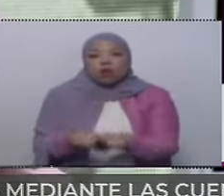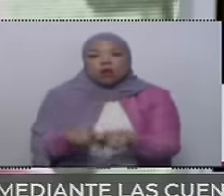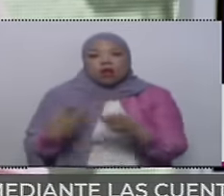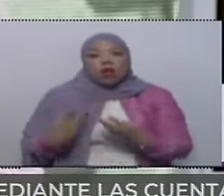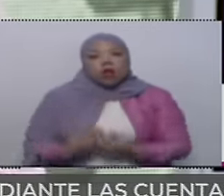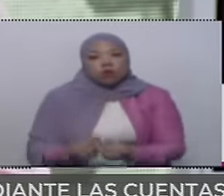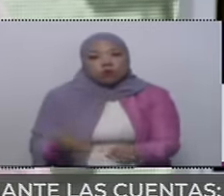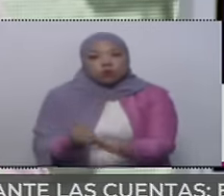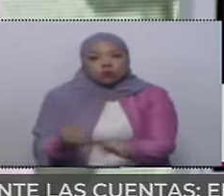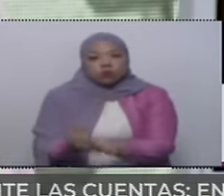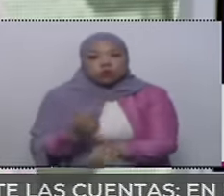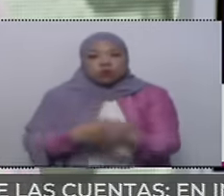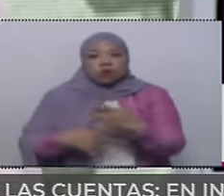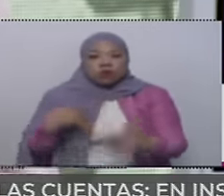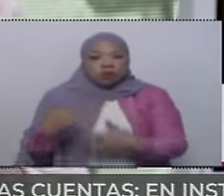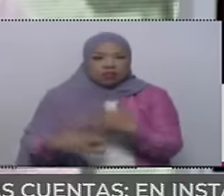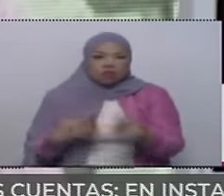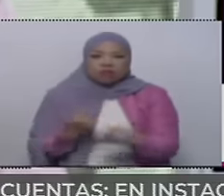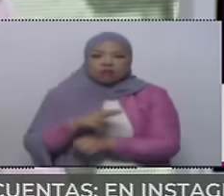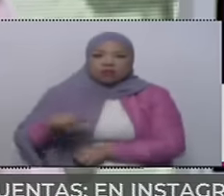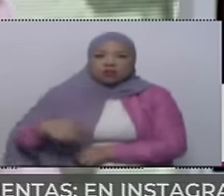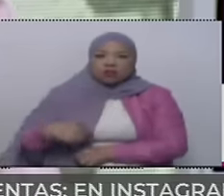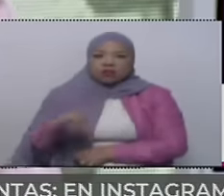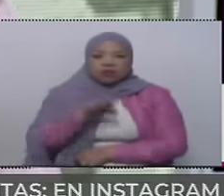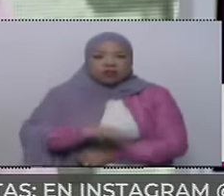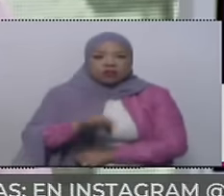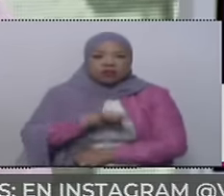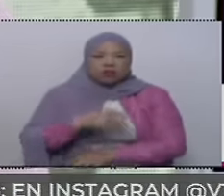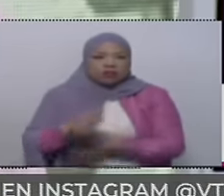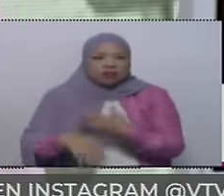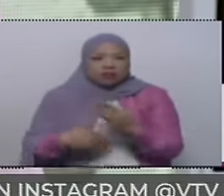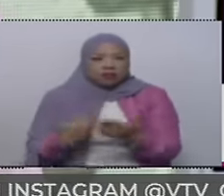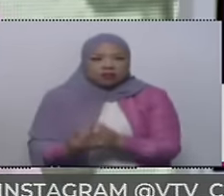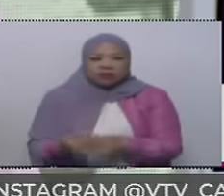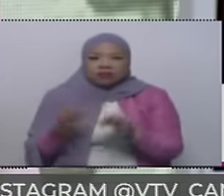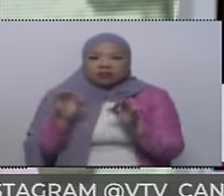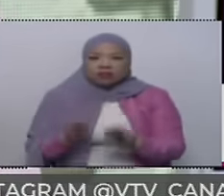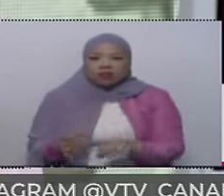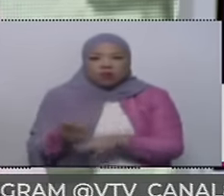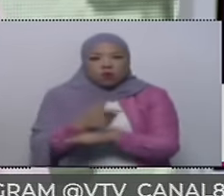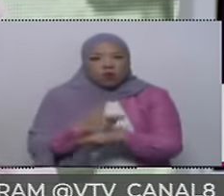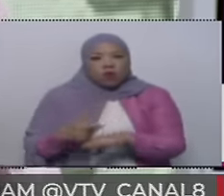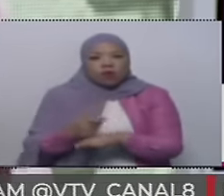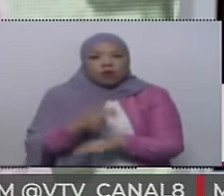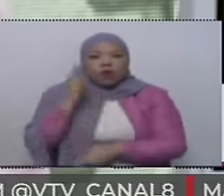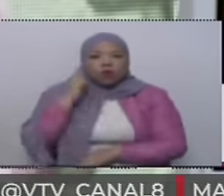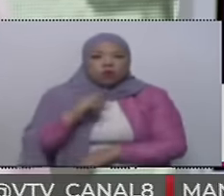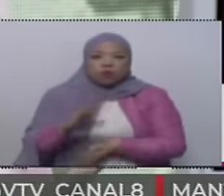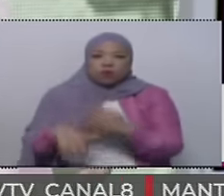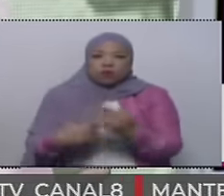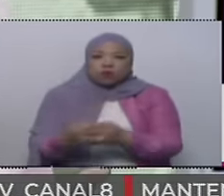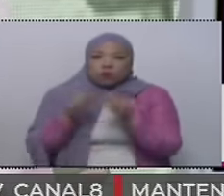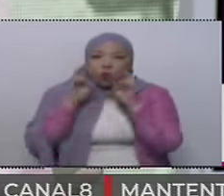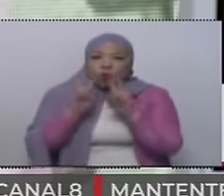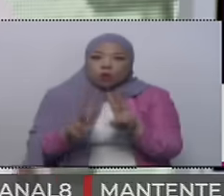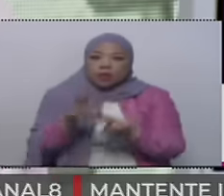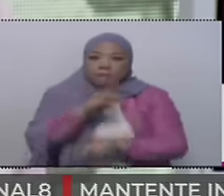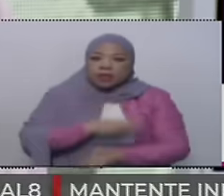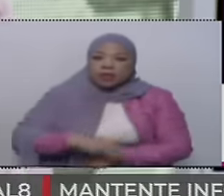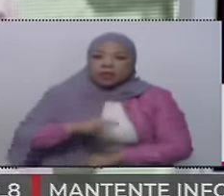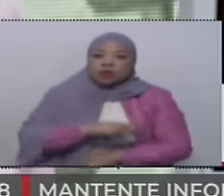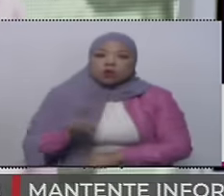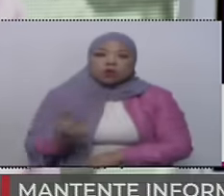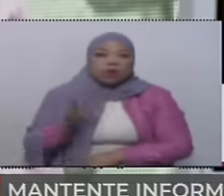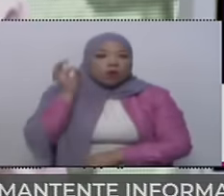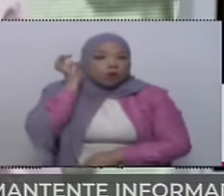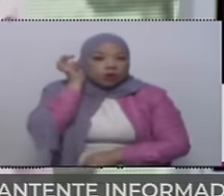conjunto de acciones, no sola ella frente a la situación. Para eso el gobierno bolivariano ha diseñado la Gran Misión Venezuela Mujer,